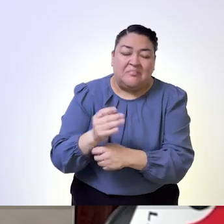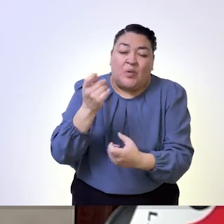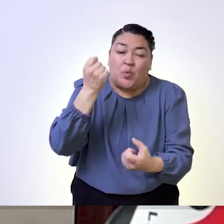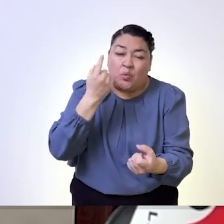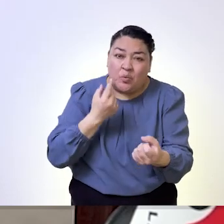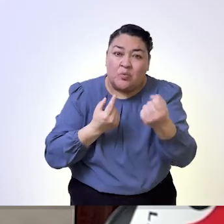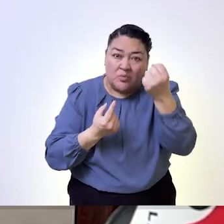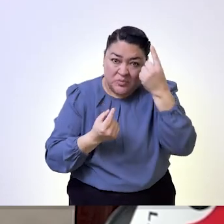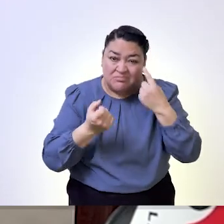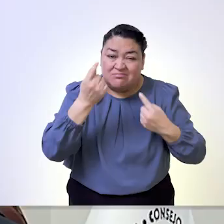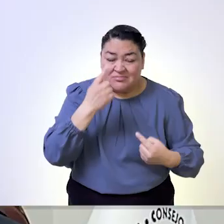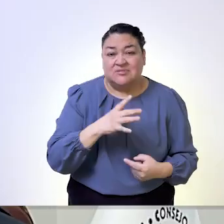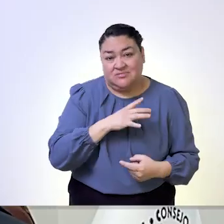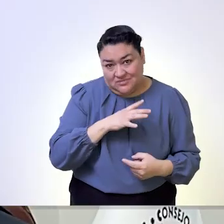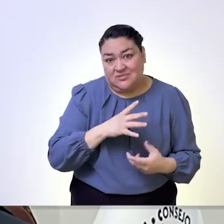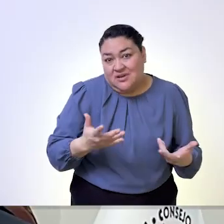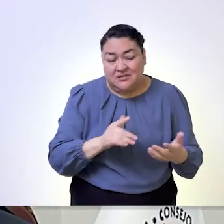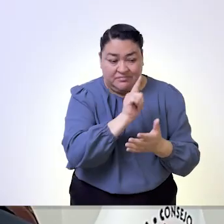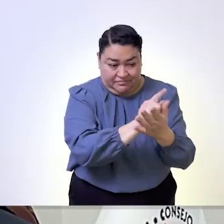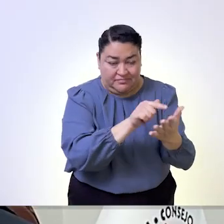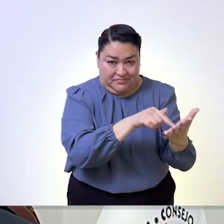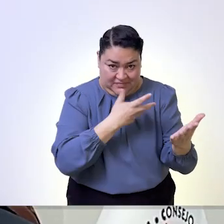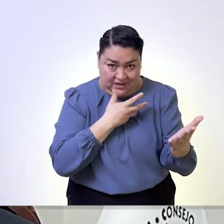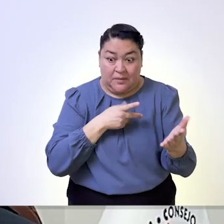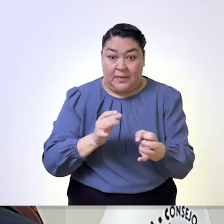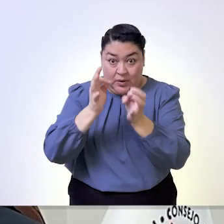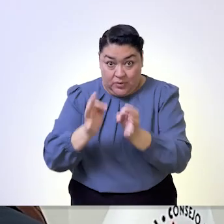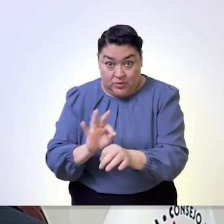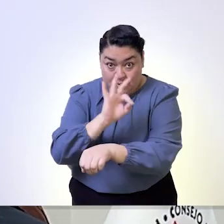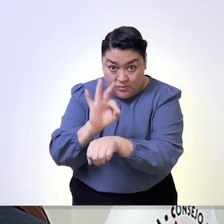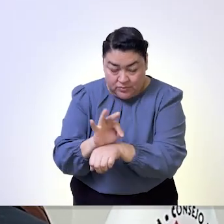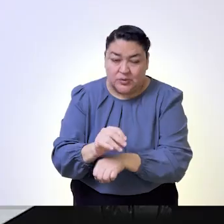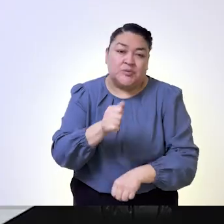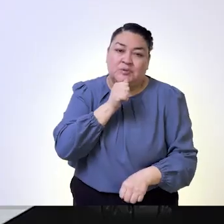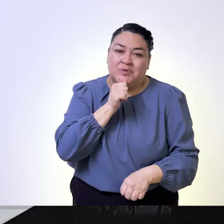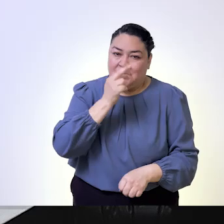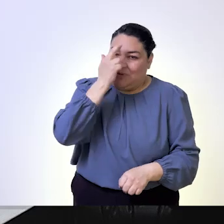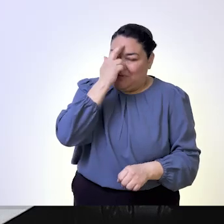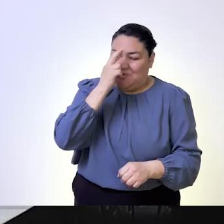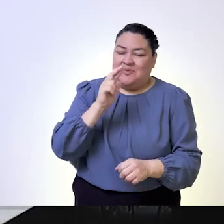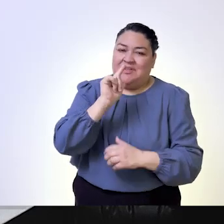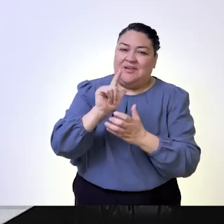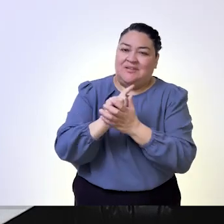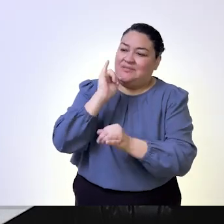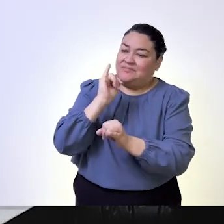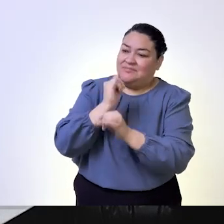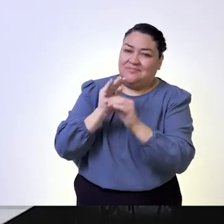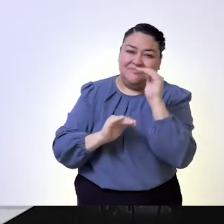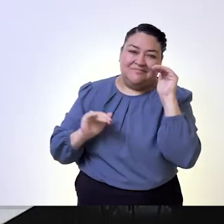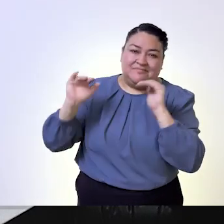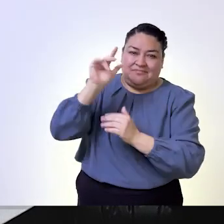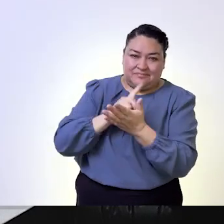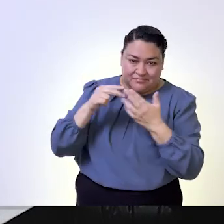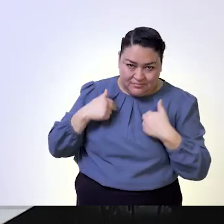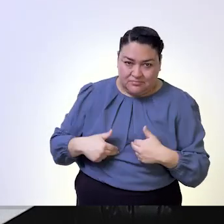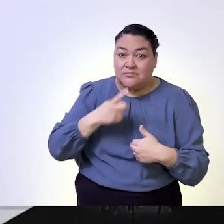realmente llevar a cabo la implementación de la legislación, como los altos estándares en materia de derechos humanos lo